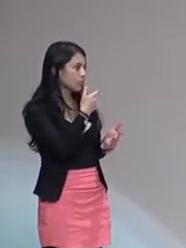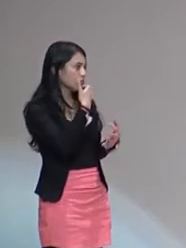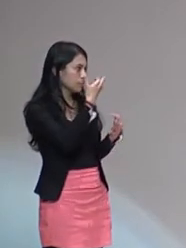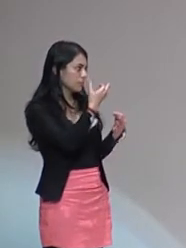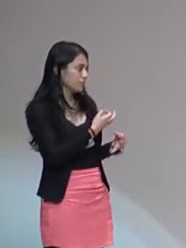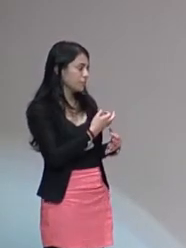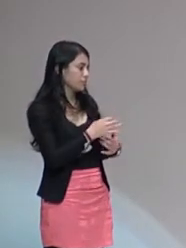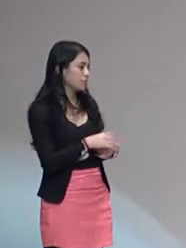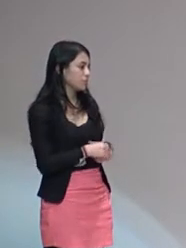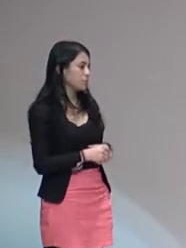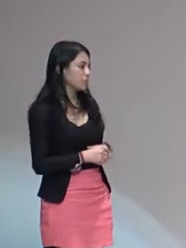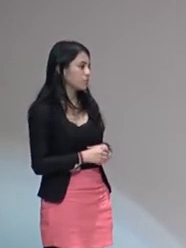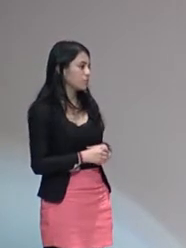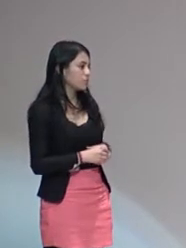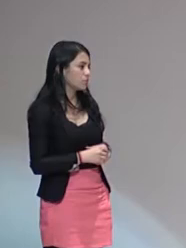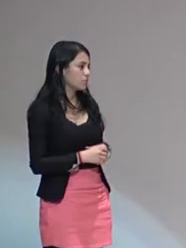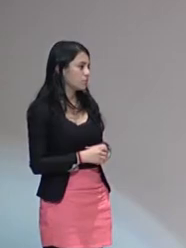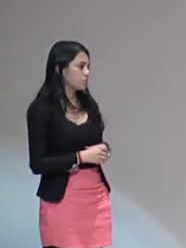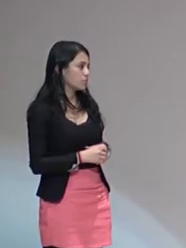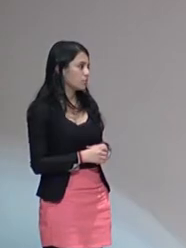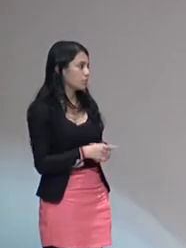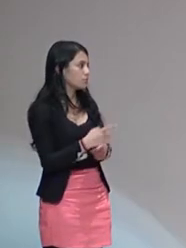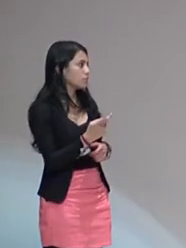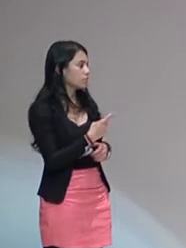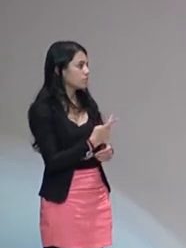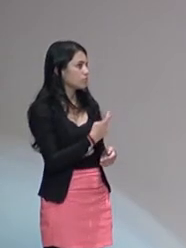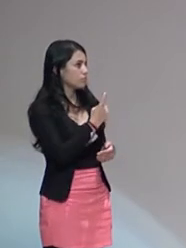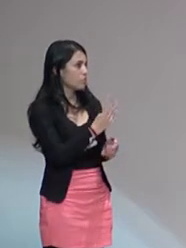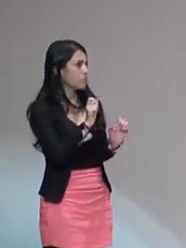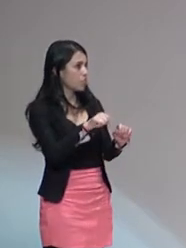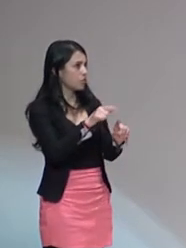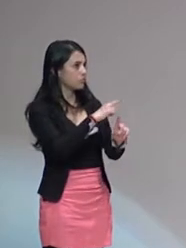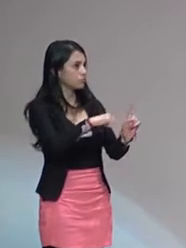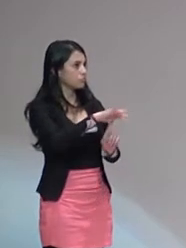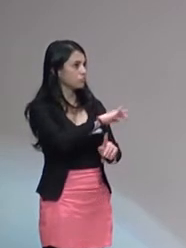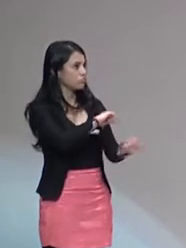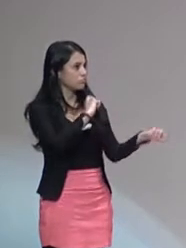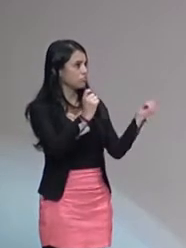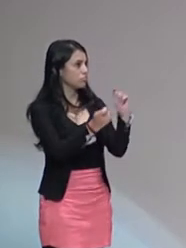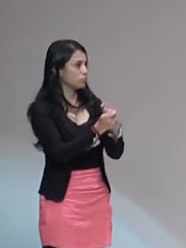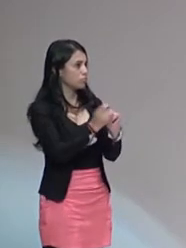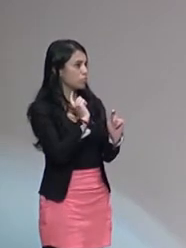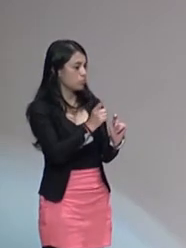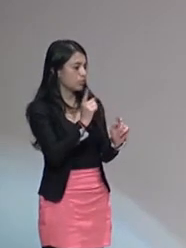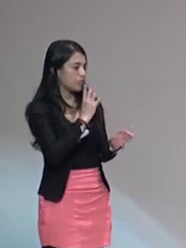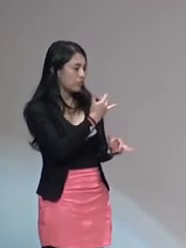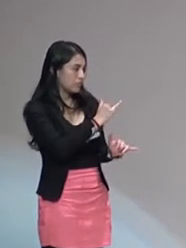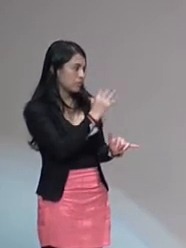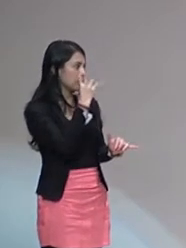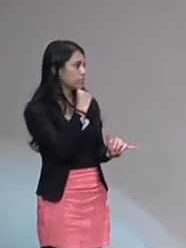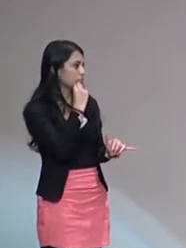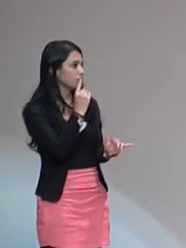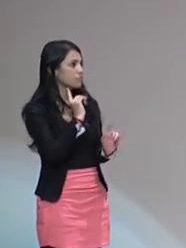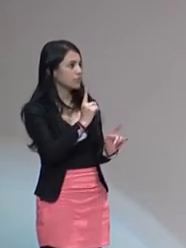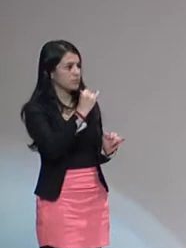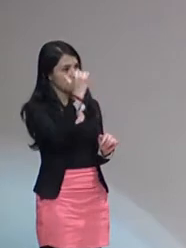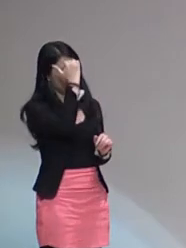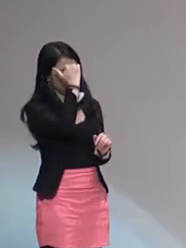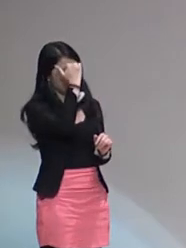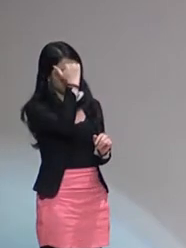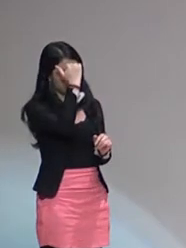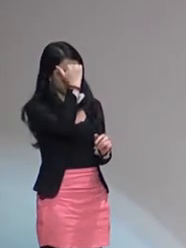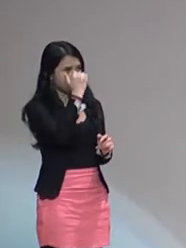realmente lo que ellos podrían transformar desde su experiencia como profesores en la escuela